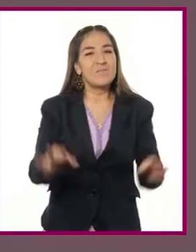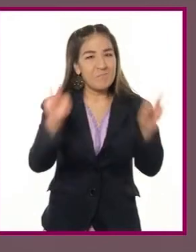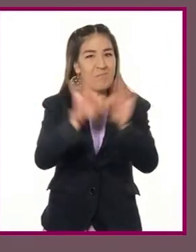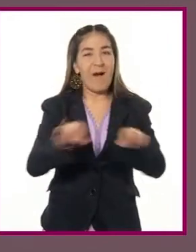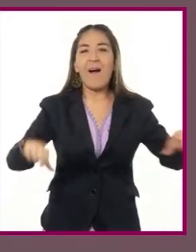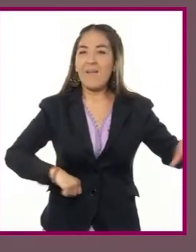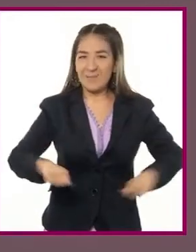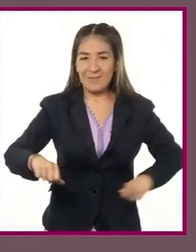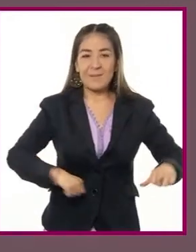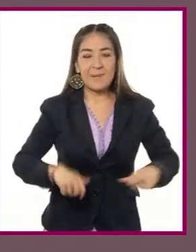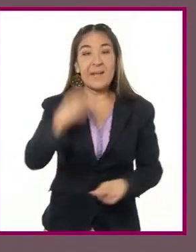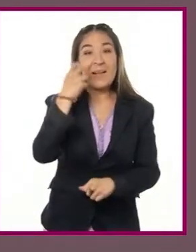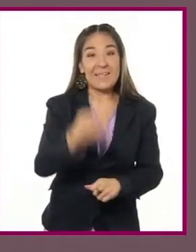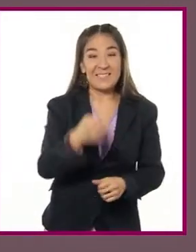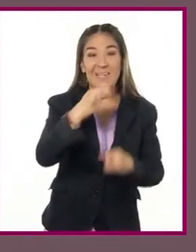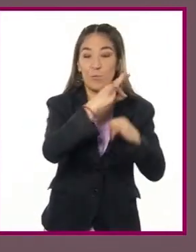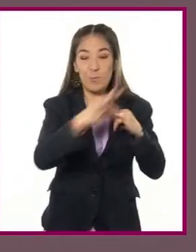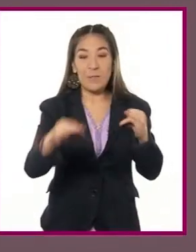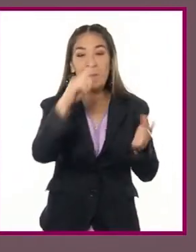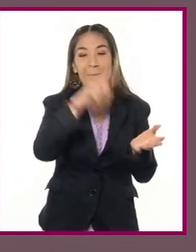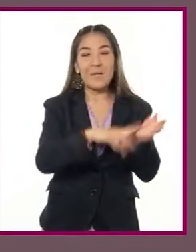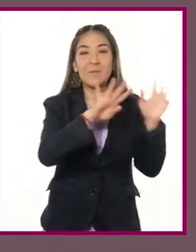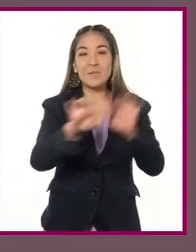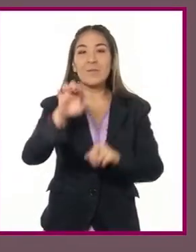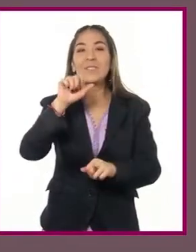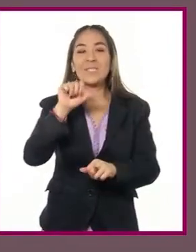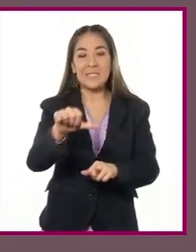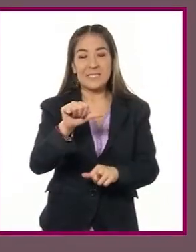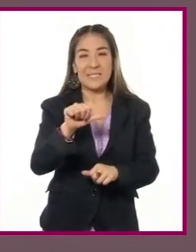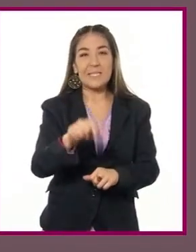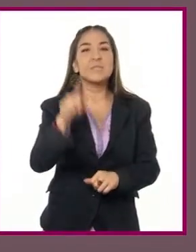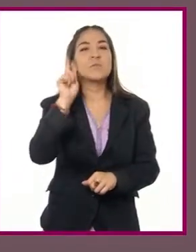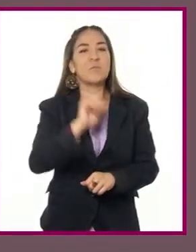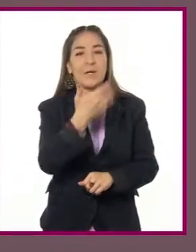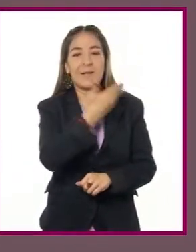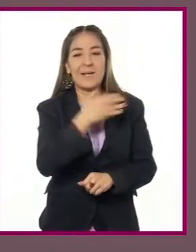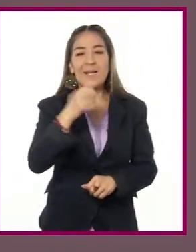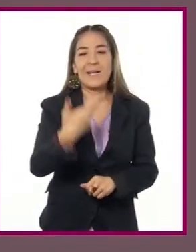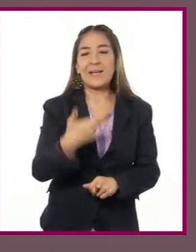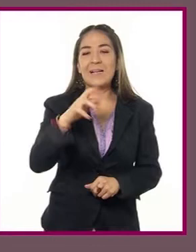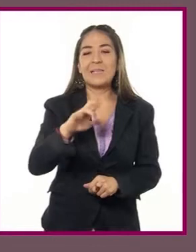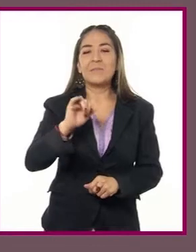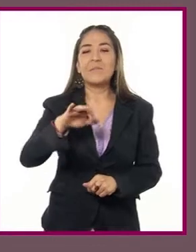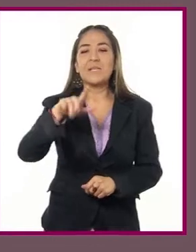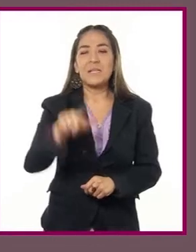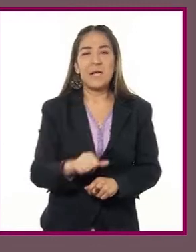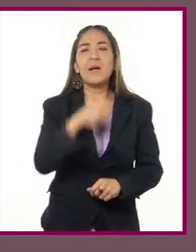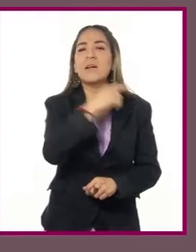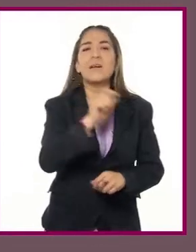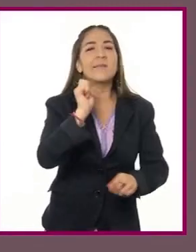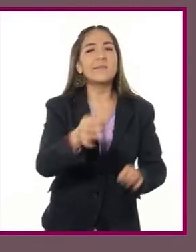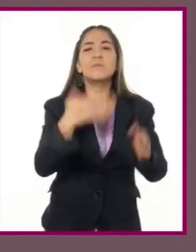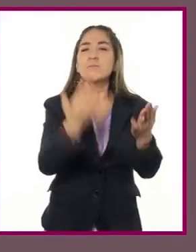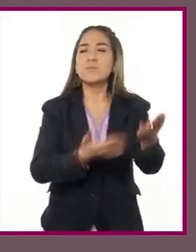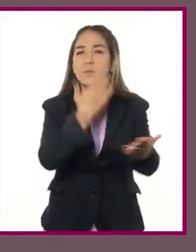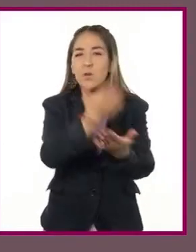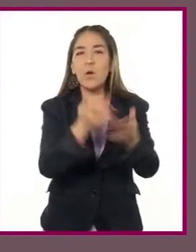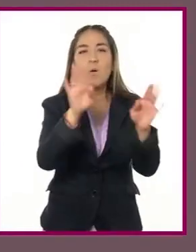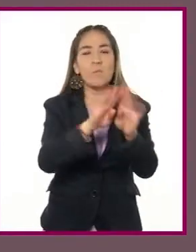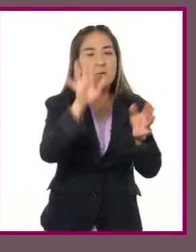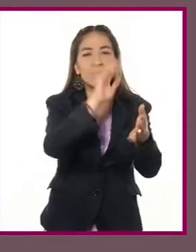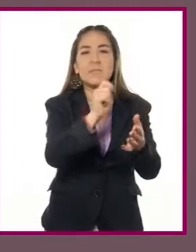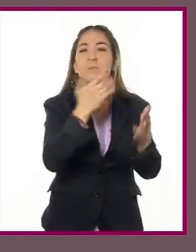fines de 1916, Ermila Galindo envió al constituyente un escrito en el que solicitó los